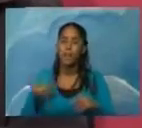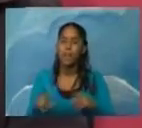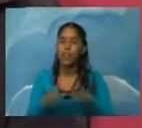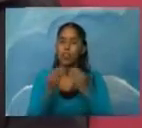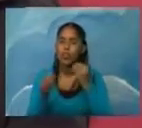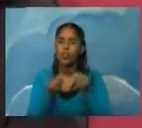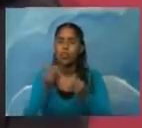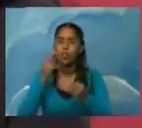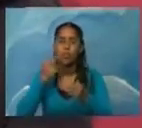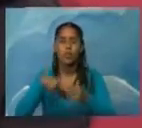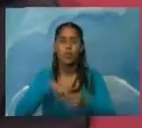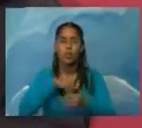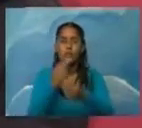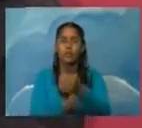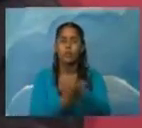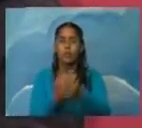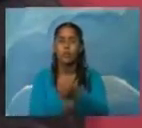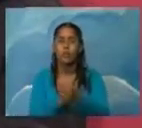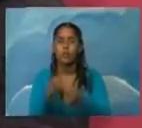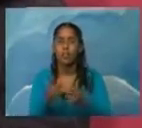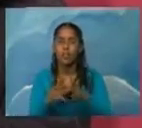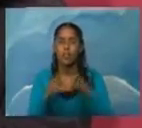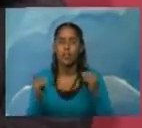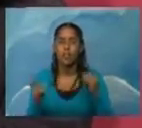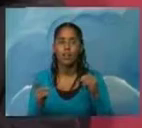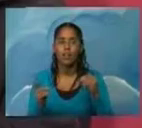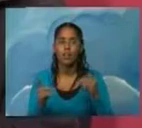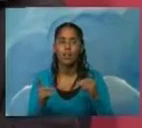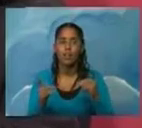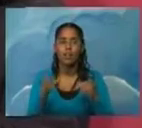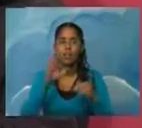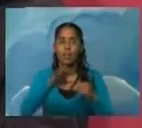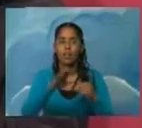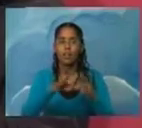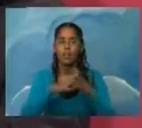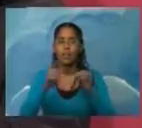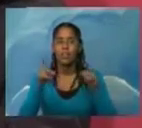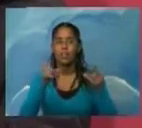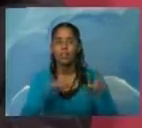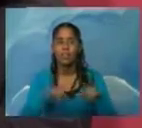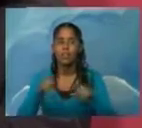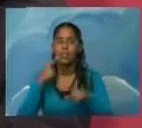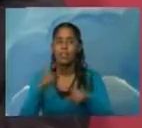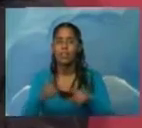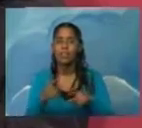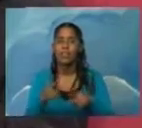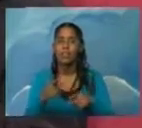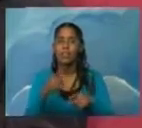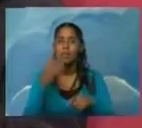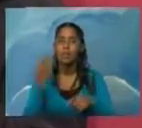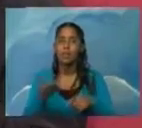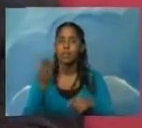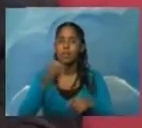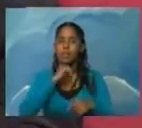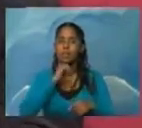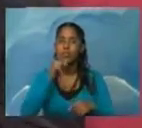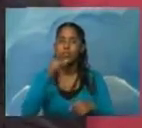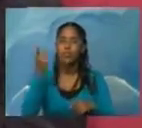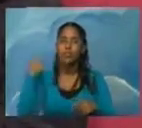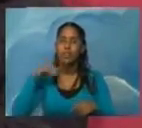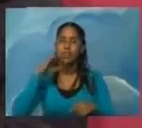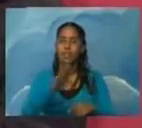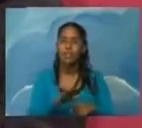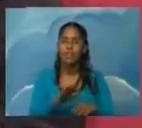que nuestro hermano Luis Eladio, que ahorita nos va a solucionar este problema. Entonces, importante, usted tiene que estar